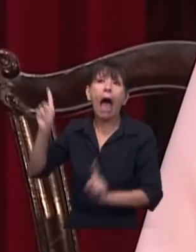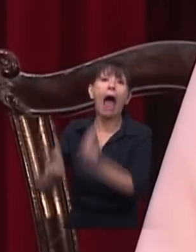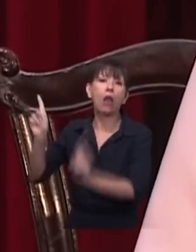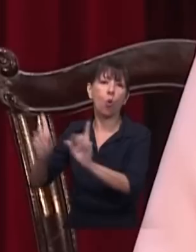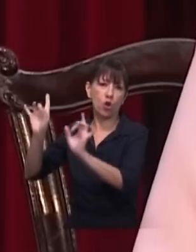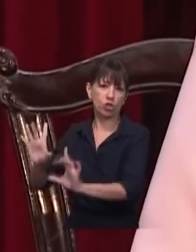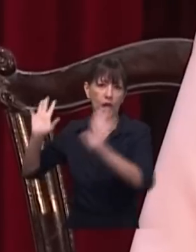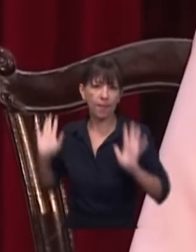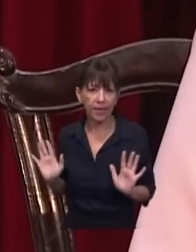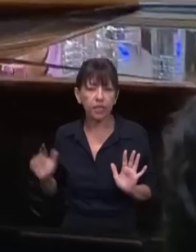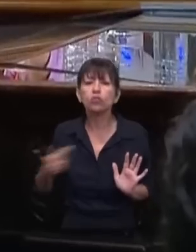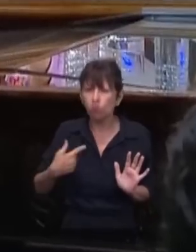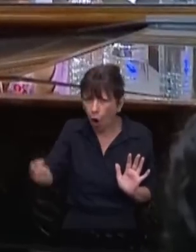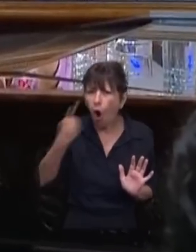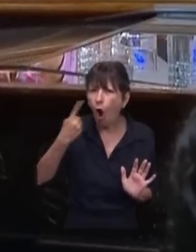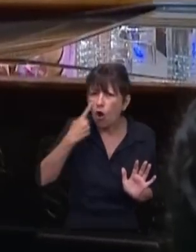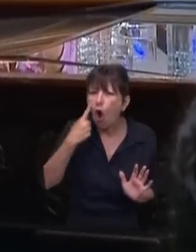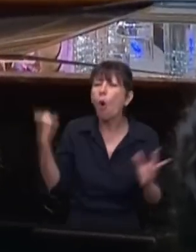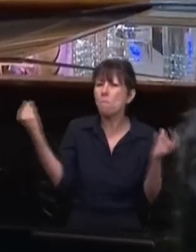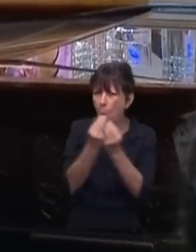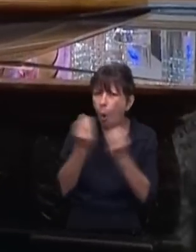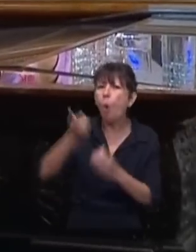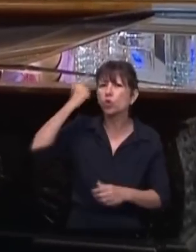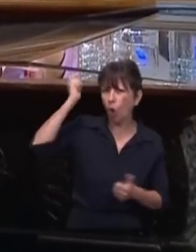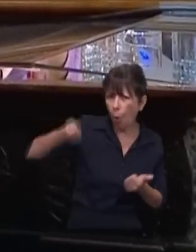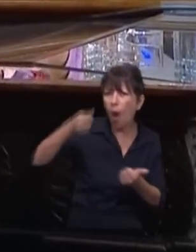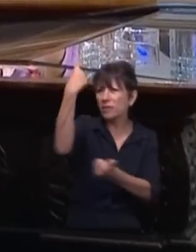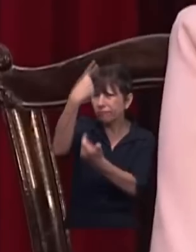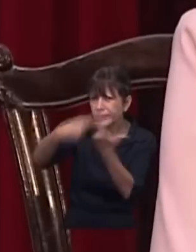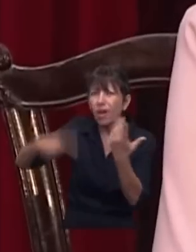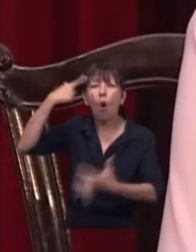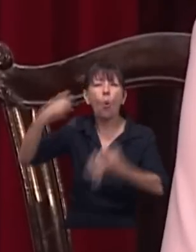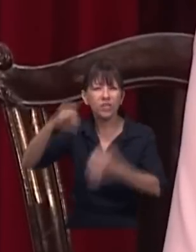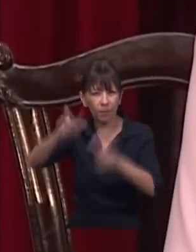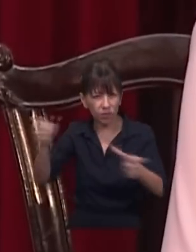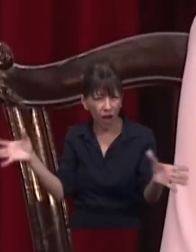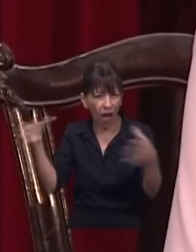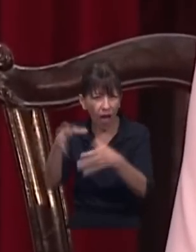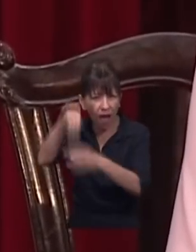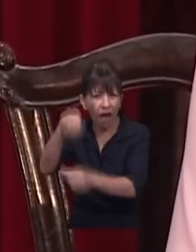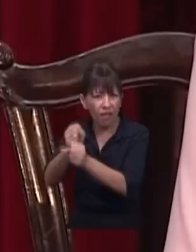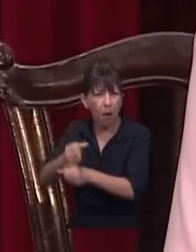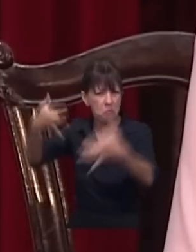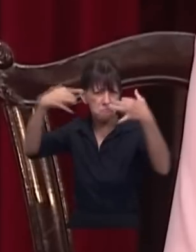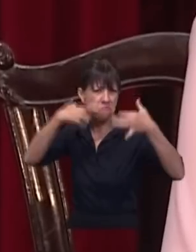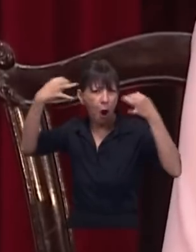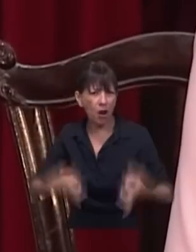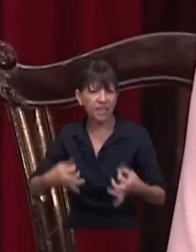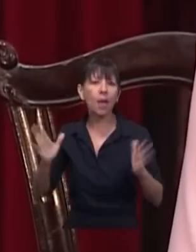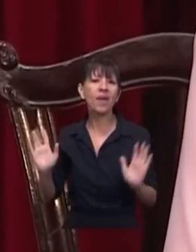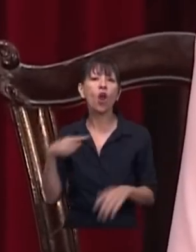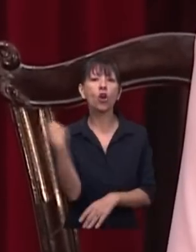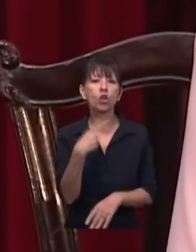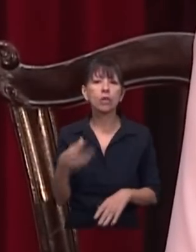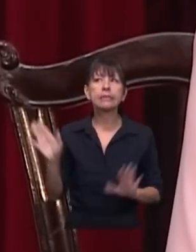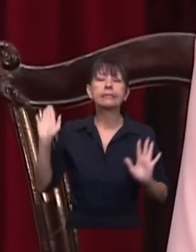miembros. Conozco la honestidad de muchos magistrados y funcionarios judiciales, pero no podemos seguir mirando impávidos